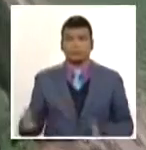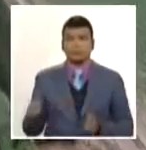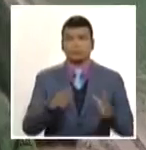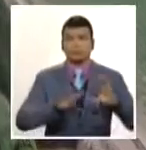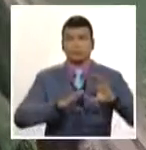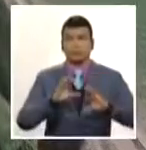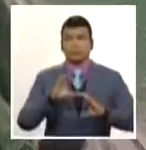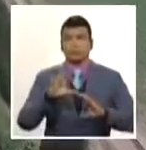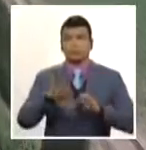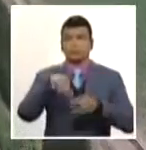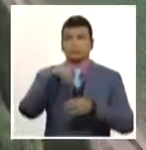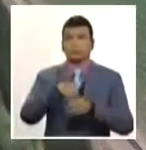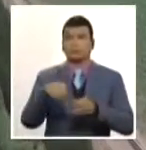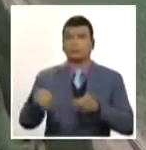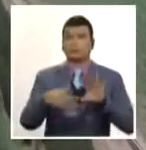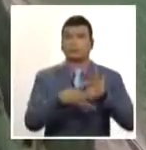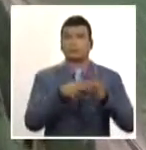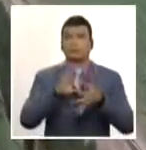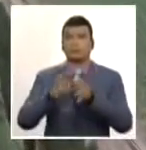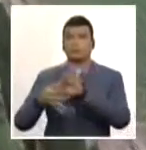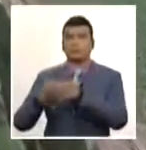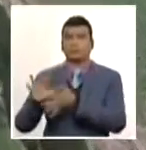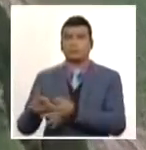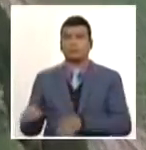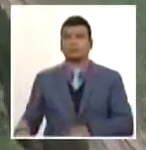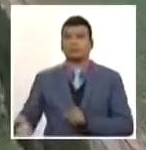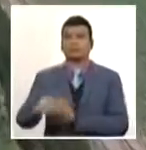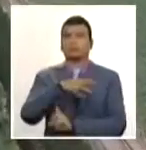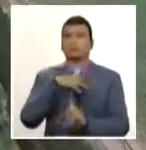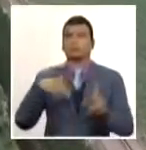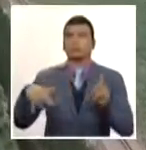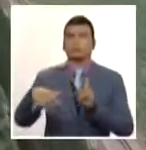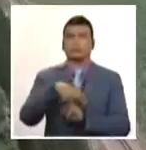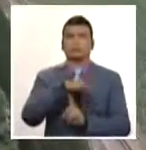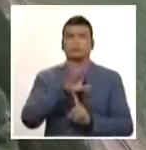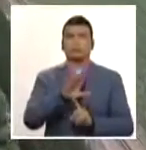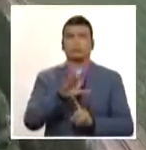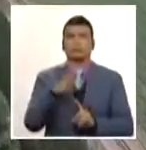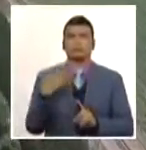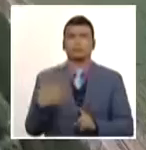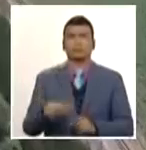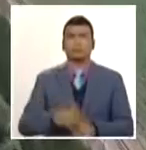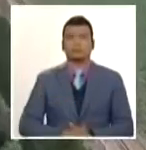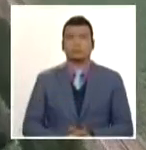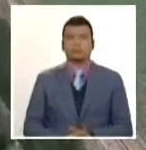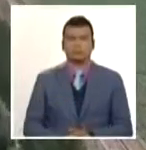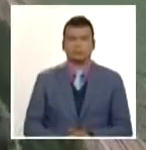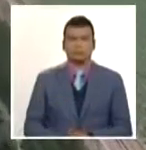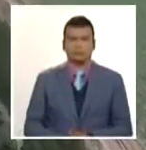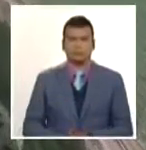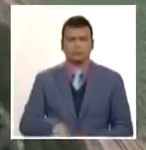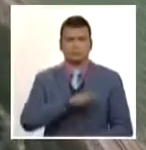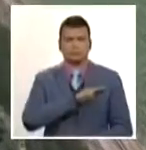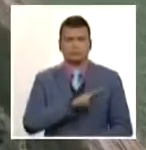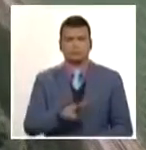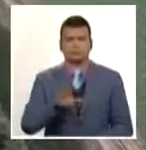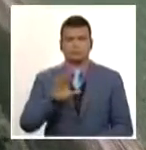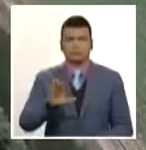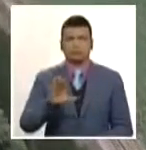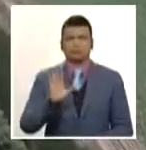parte de la estructura ecológica principal que sostiene a la región en la cual está el Valle del Cauca.